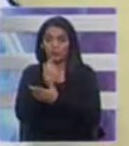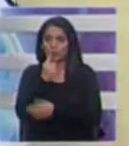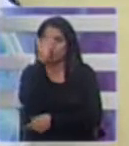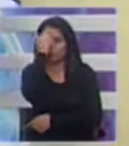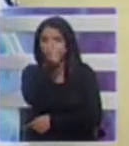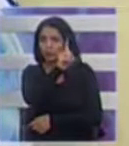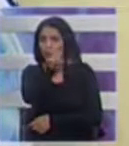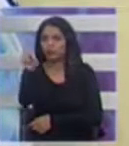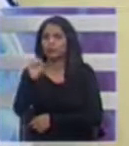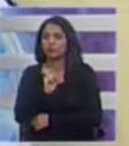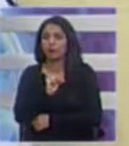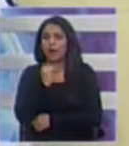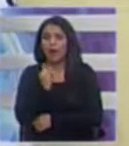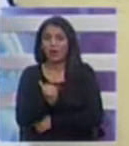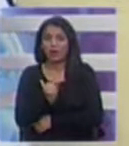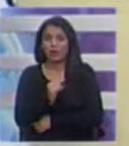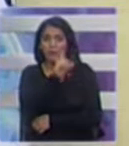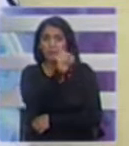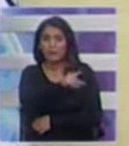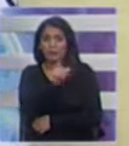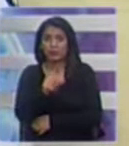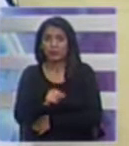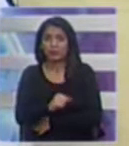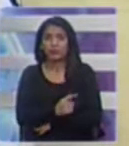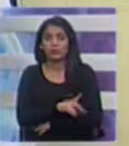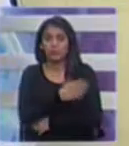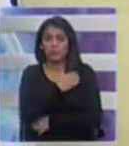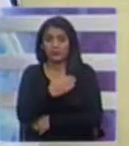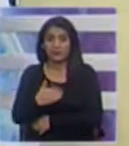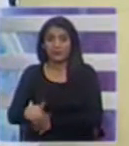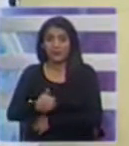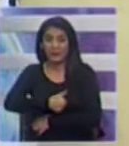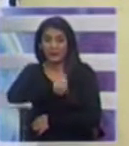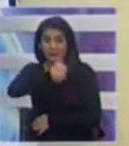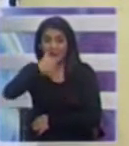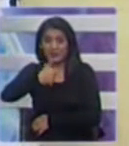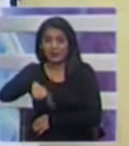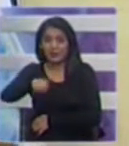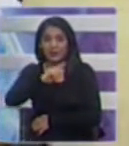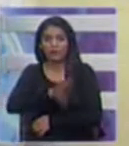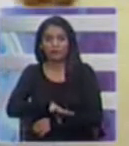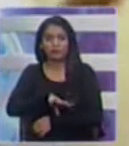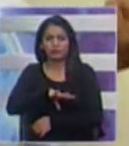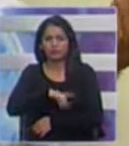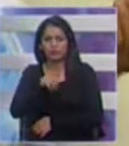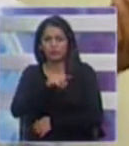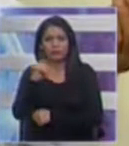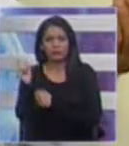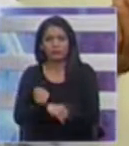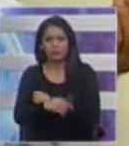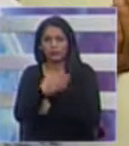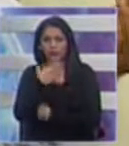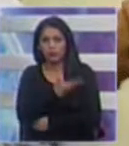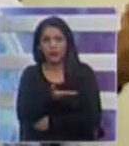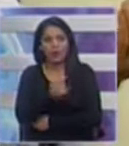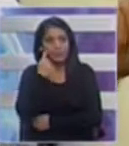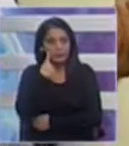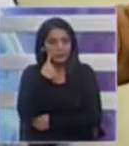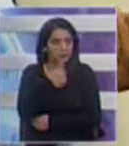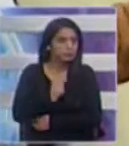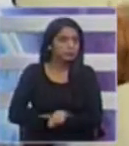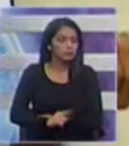elegir. Y es preciso que la ciudadanía se empodere para que 7 vanidosos que no quisieron la unidad tengan su castigo